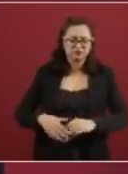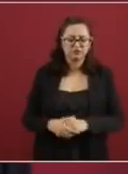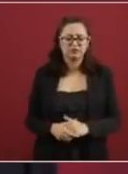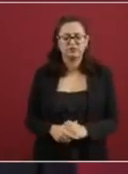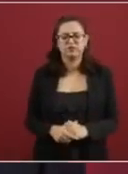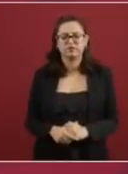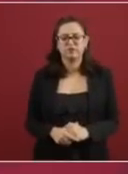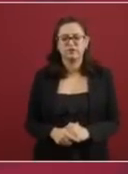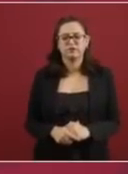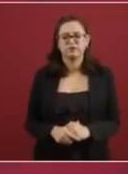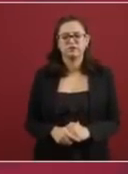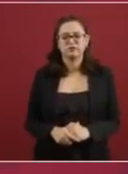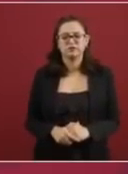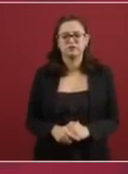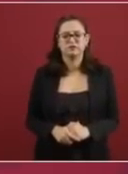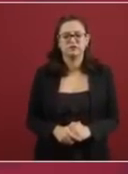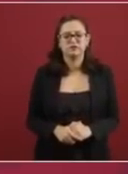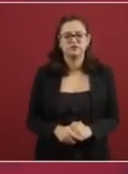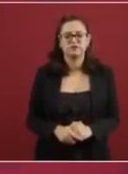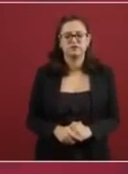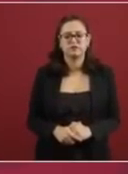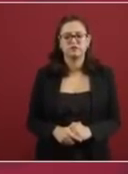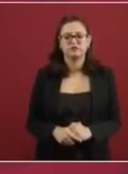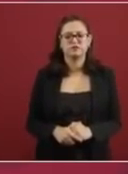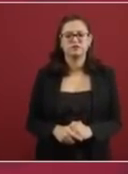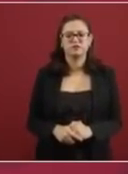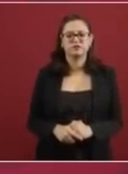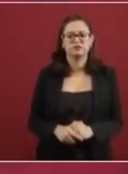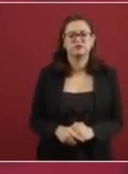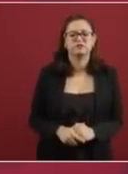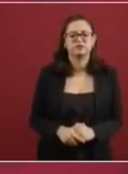Ya hasta estoy reservando mi lugar